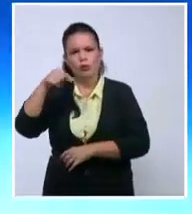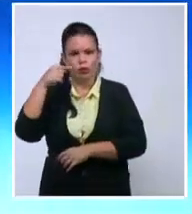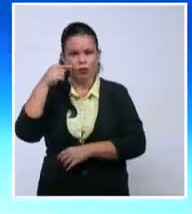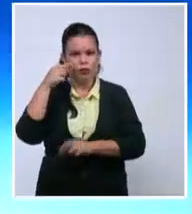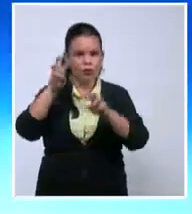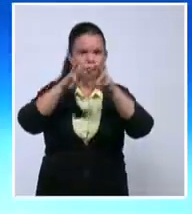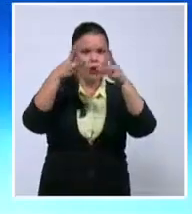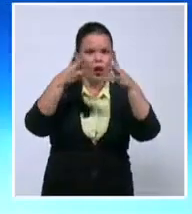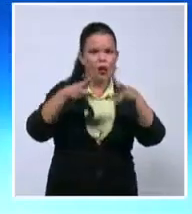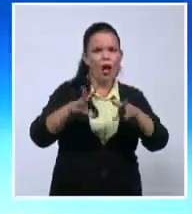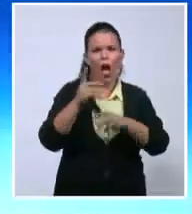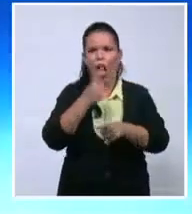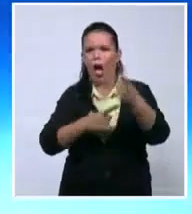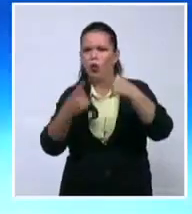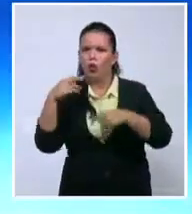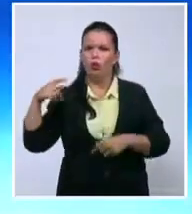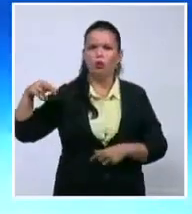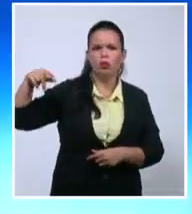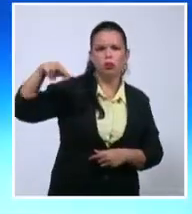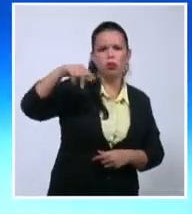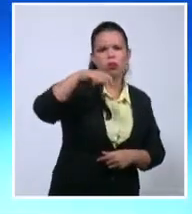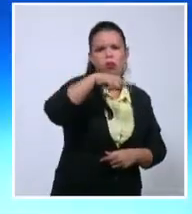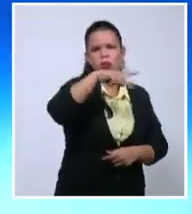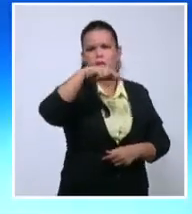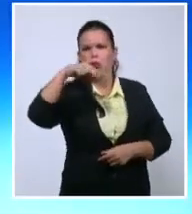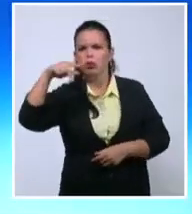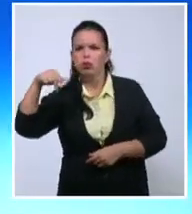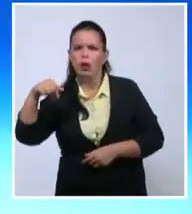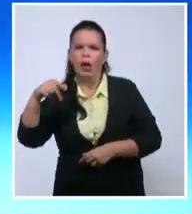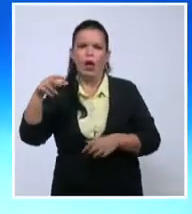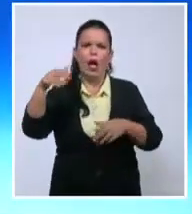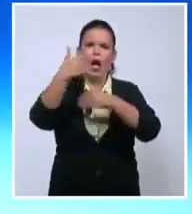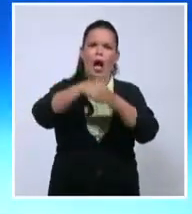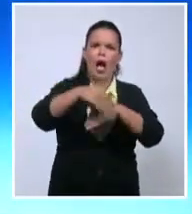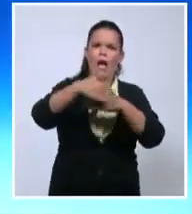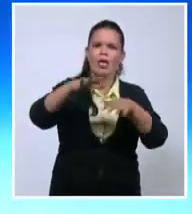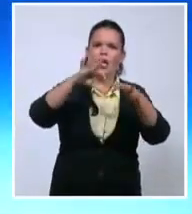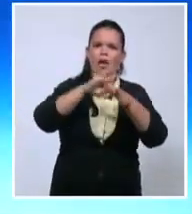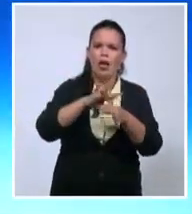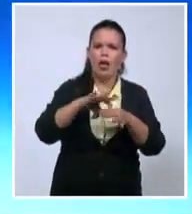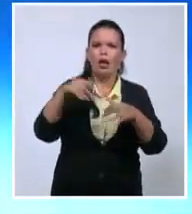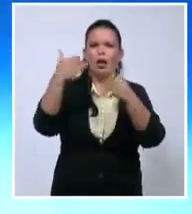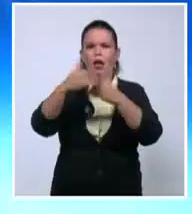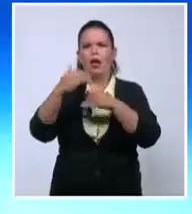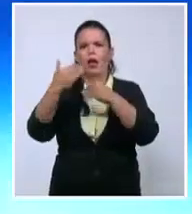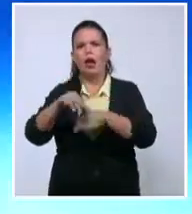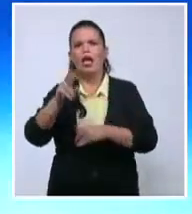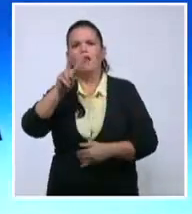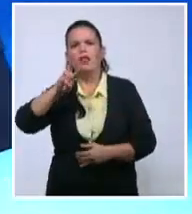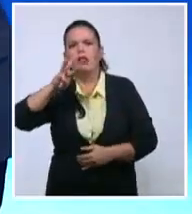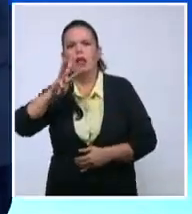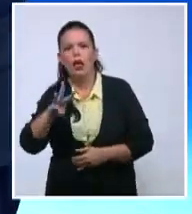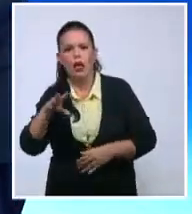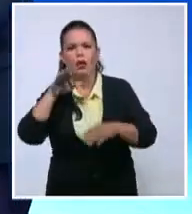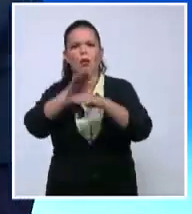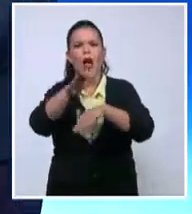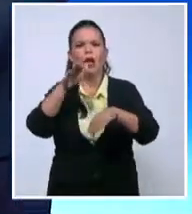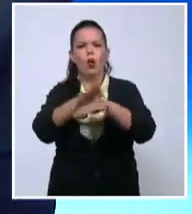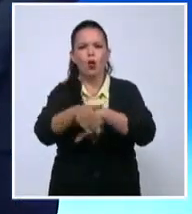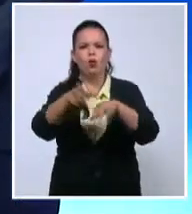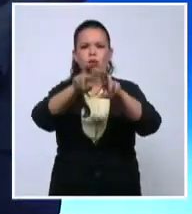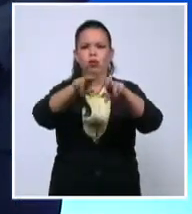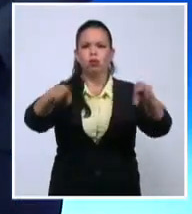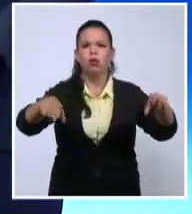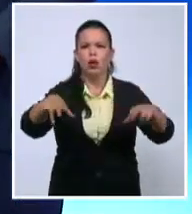esos lugares, por G, por 23, por el malecón, buscando información de lo que iba a pasar. Aquí vean cómo